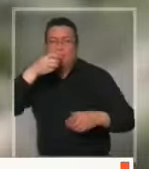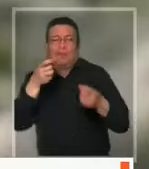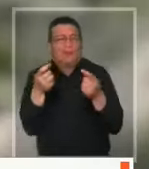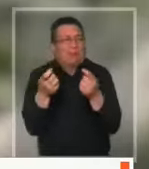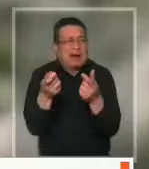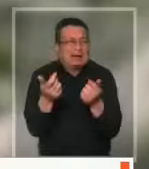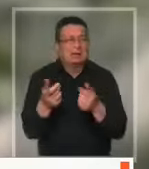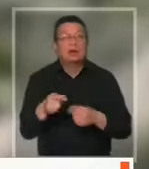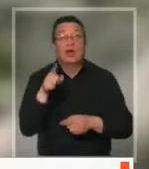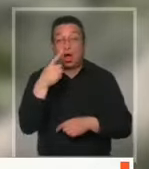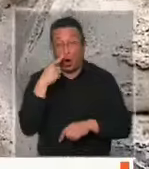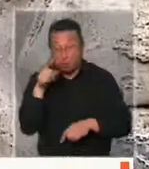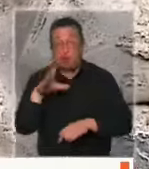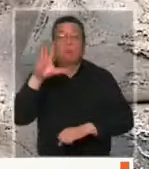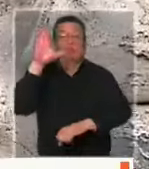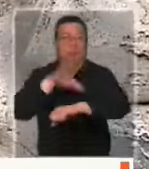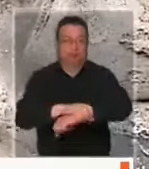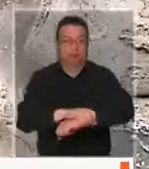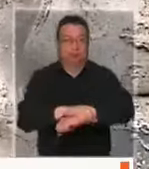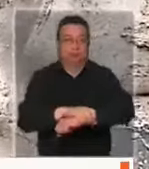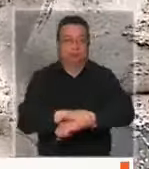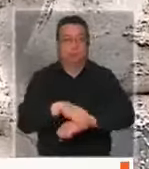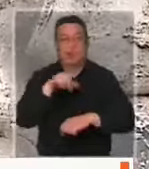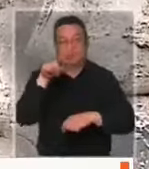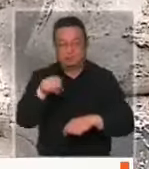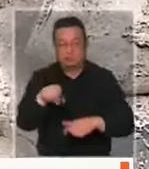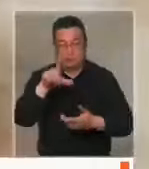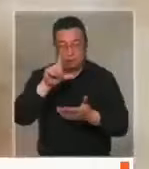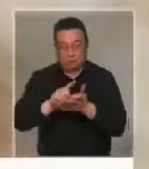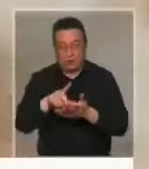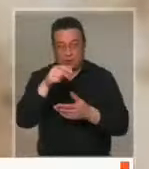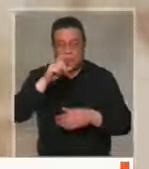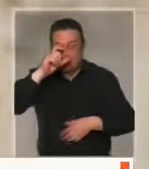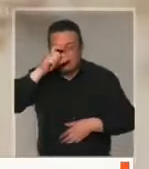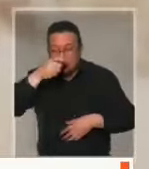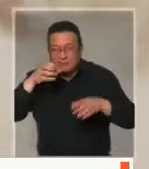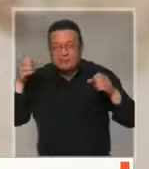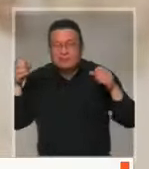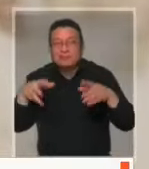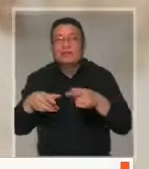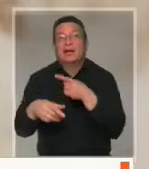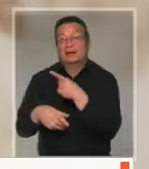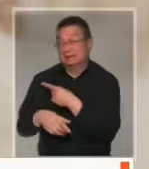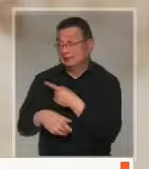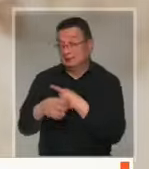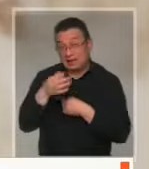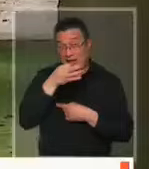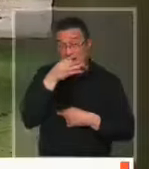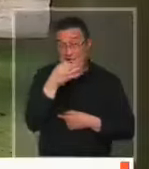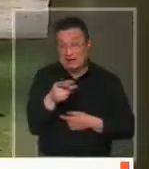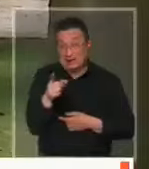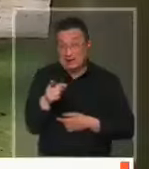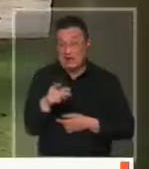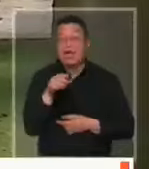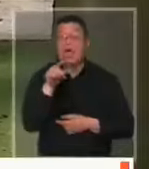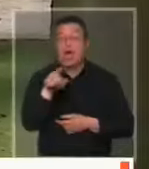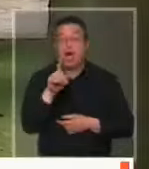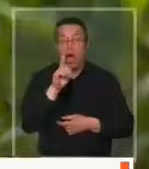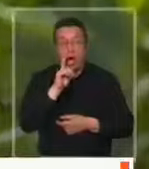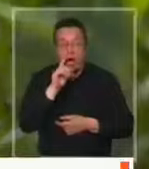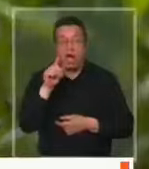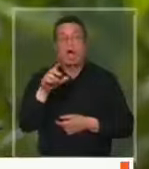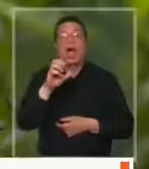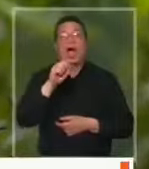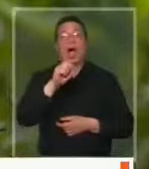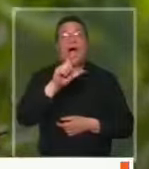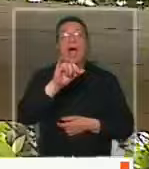antecedentes, el hombre fue detenido. Dentro de este lugar se realizó el tratamiento. Según exponen en el control de detención, allí se encuentran